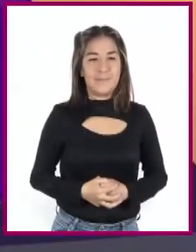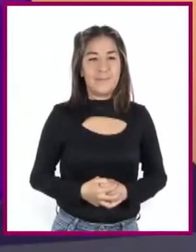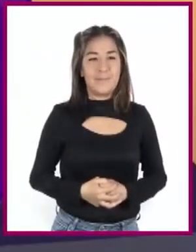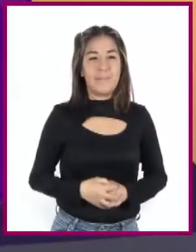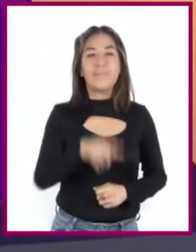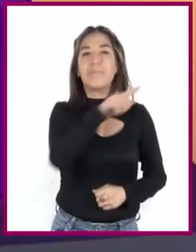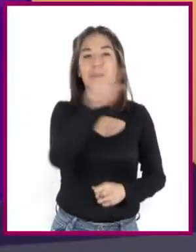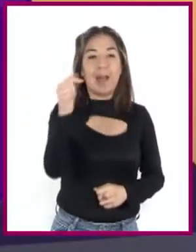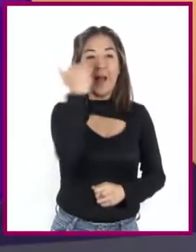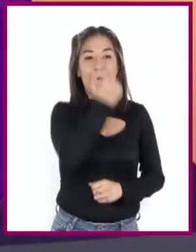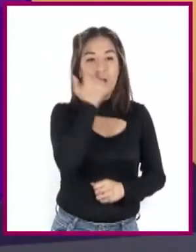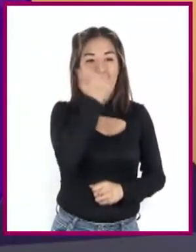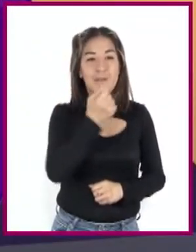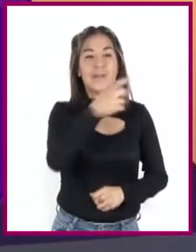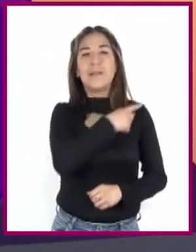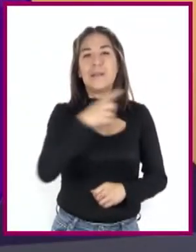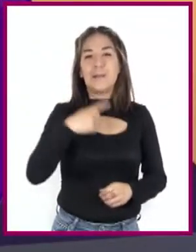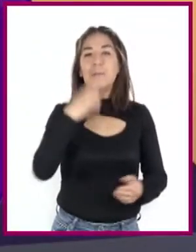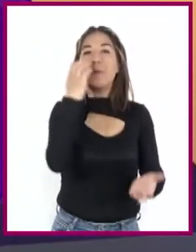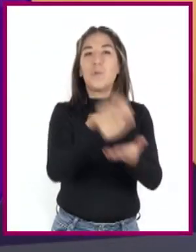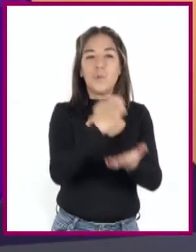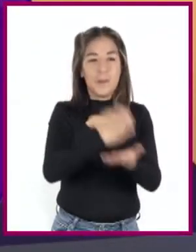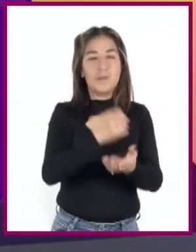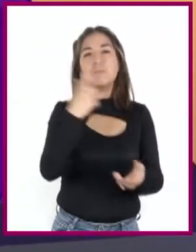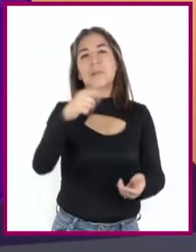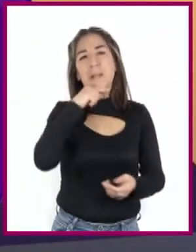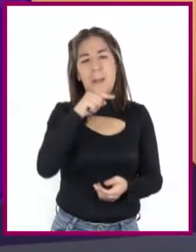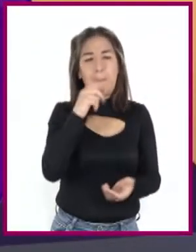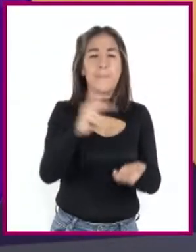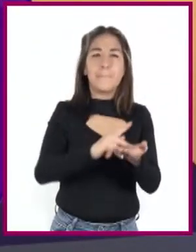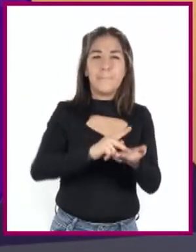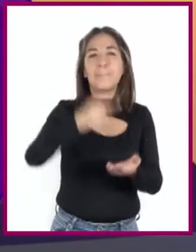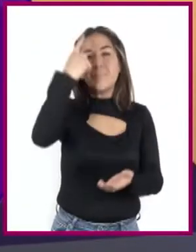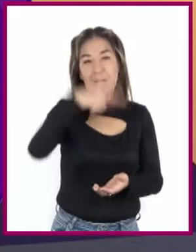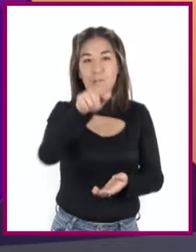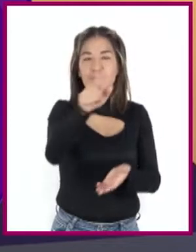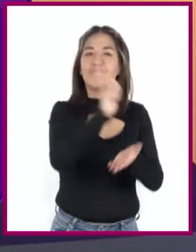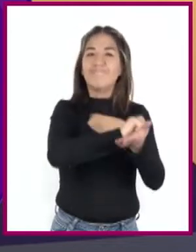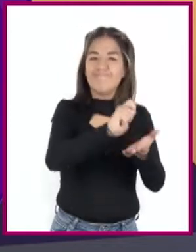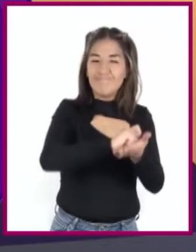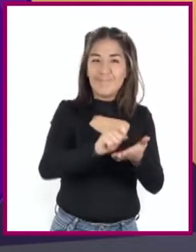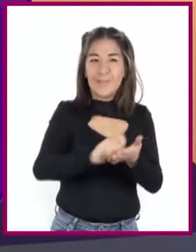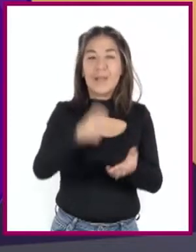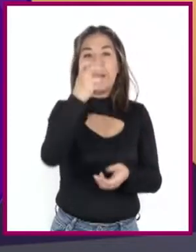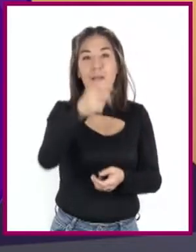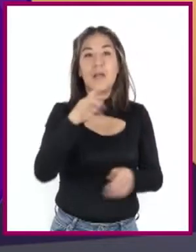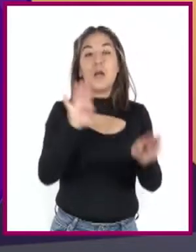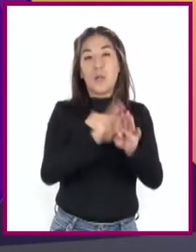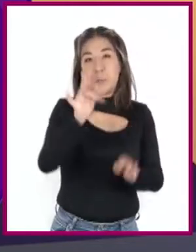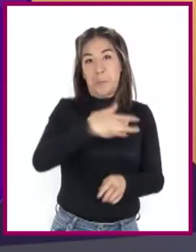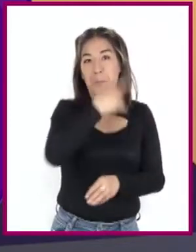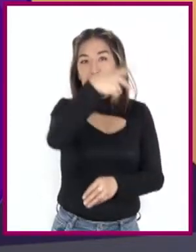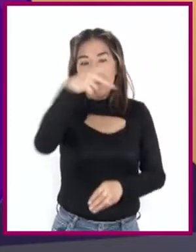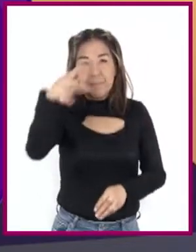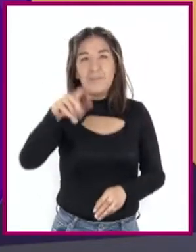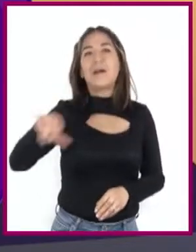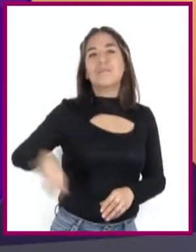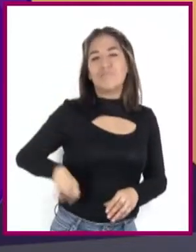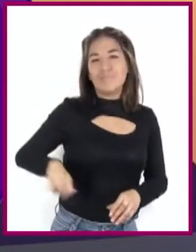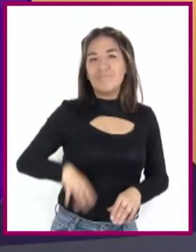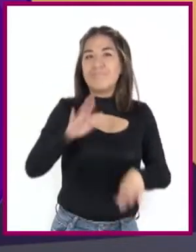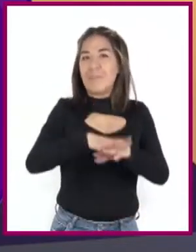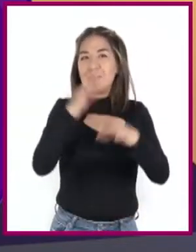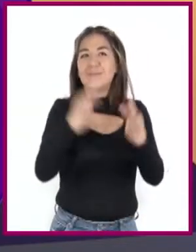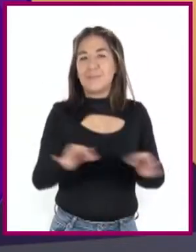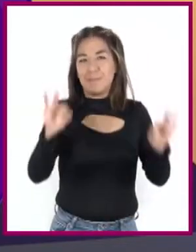Alumnas y alumnos, tengan a la mano su cuaderno y lápiz o bolígrafo para que tomen nota de lo que, a su consideración, sean los aspectos